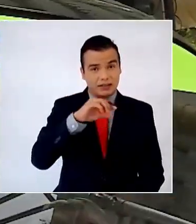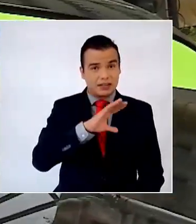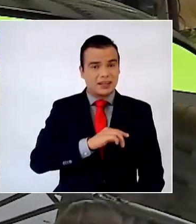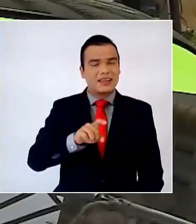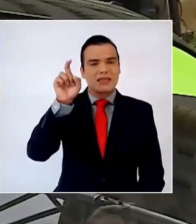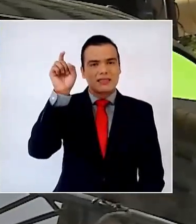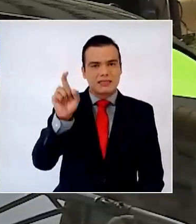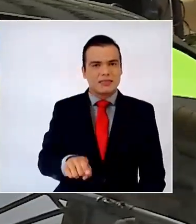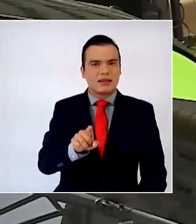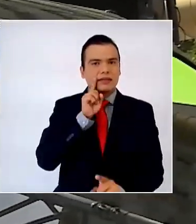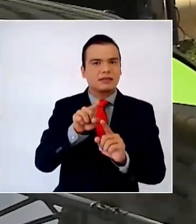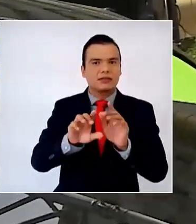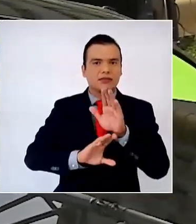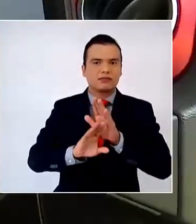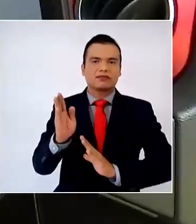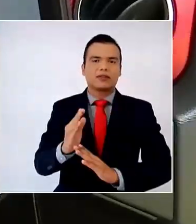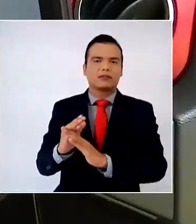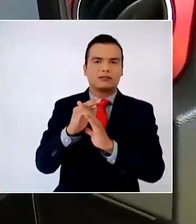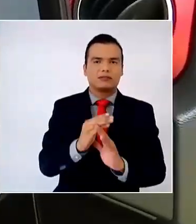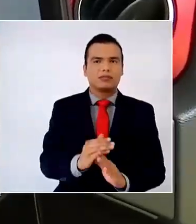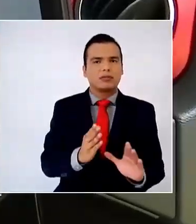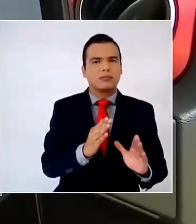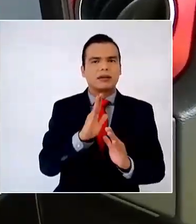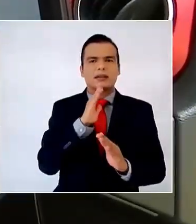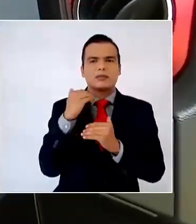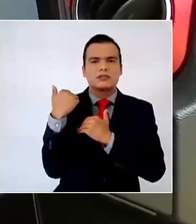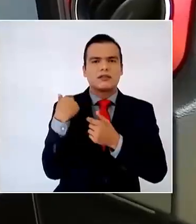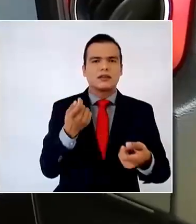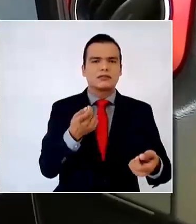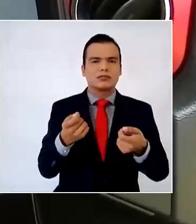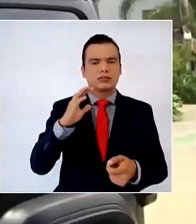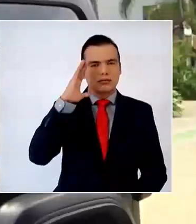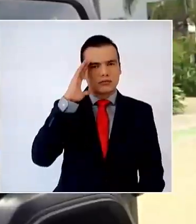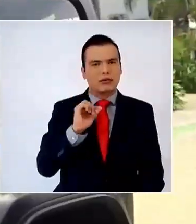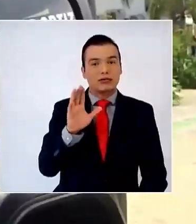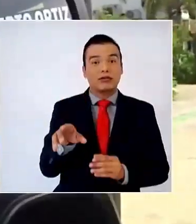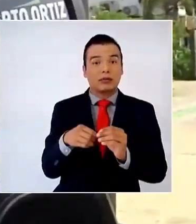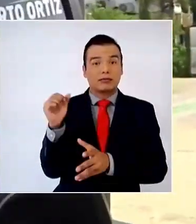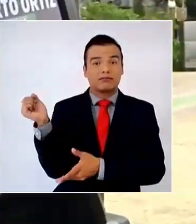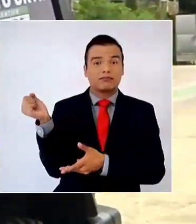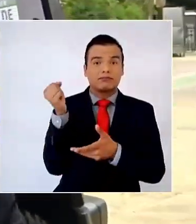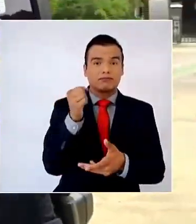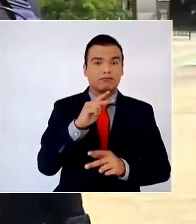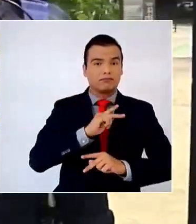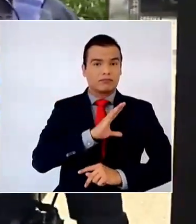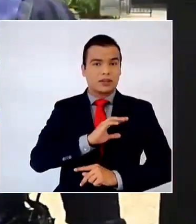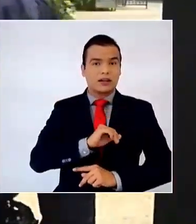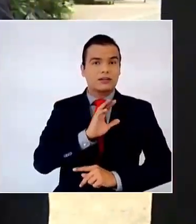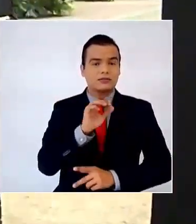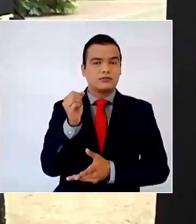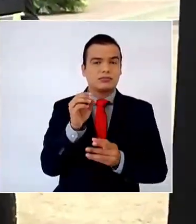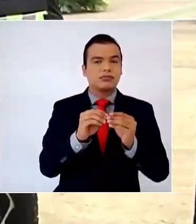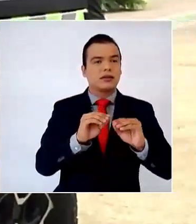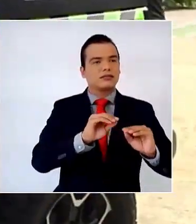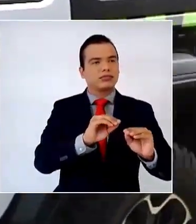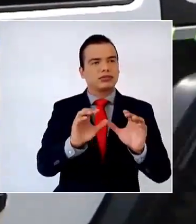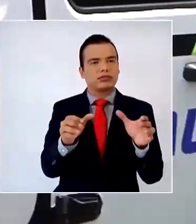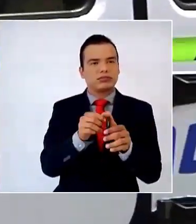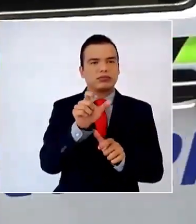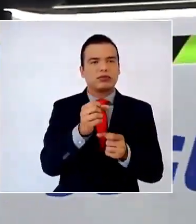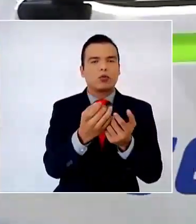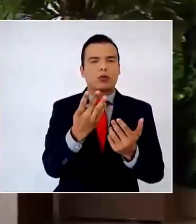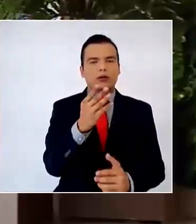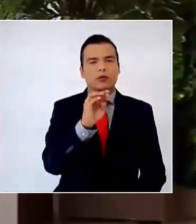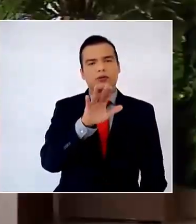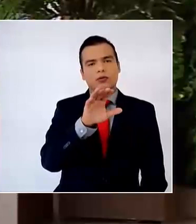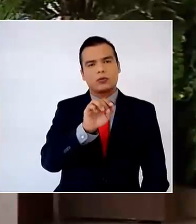plan será ejecutado por la Policía Metropolitana de Cali, que recibirá recursos del municipio. Además, capacitará a 450 uniformados para la operación del